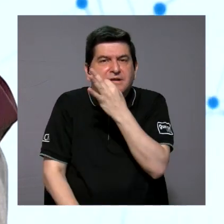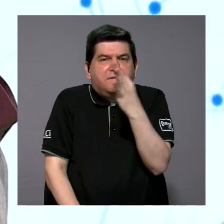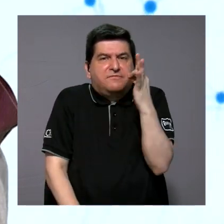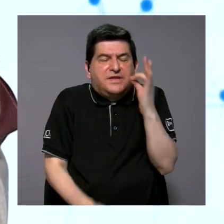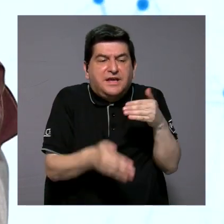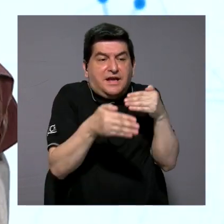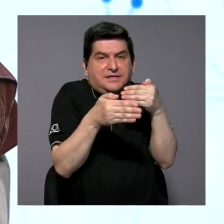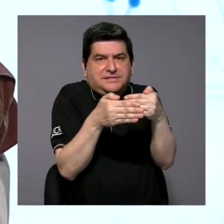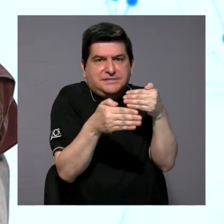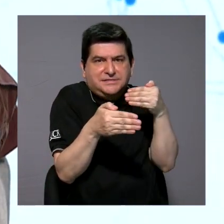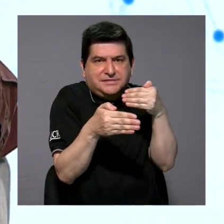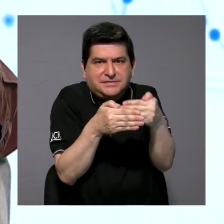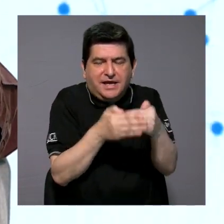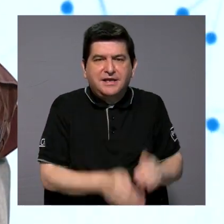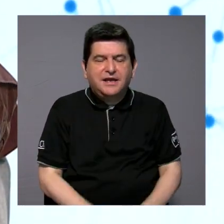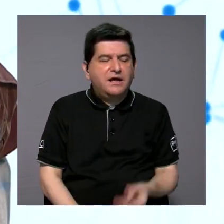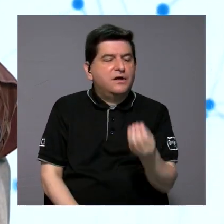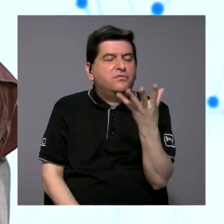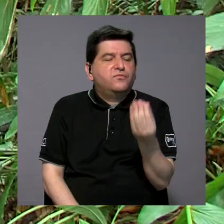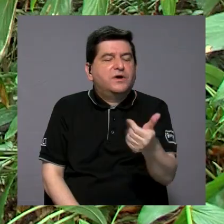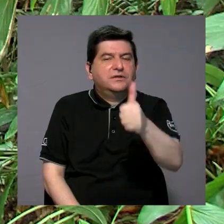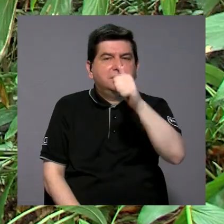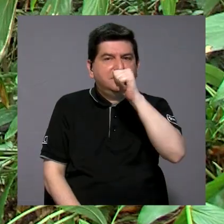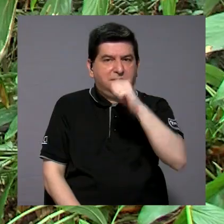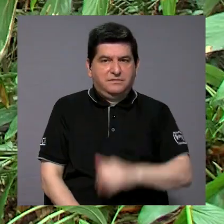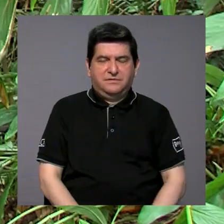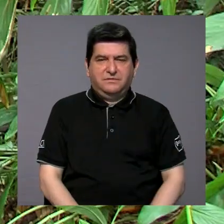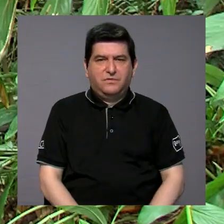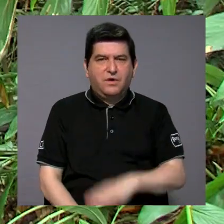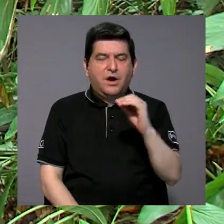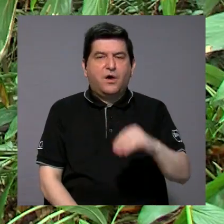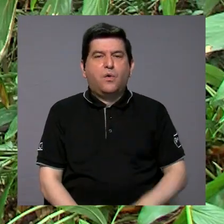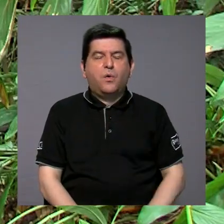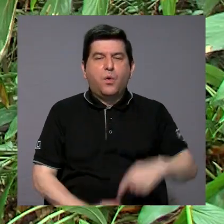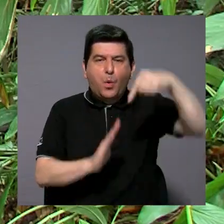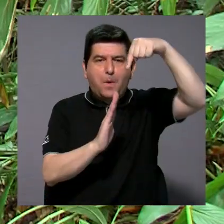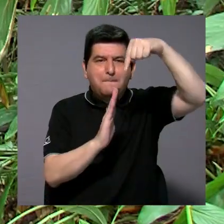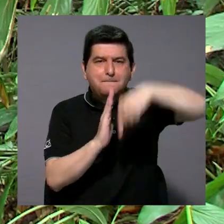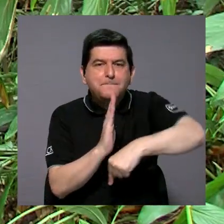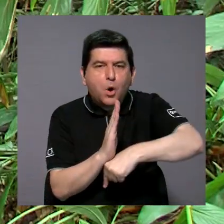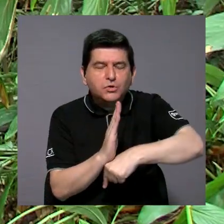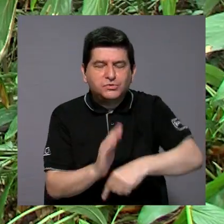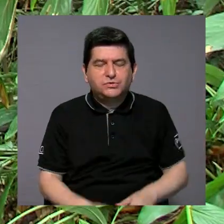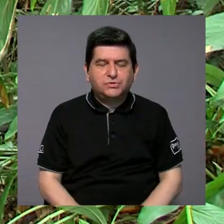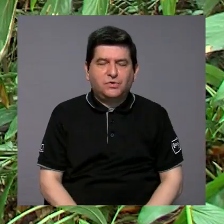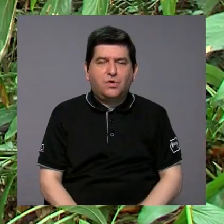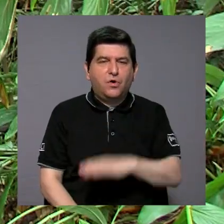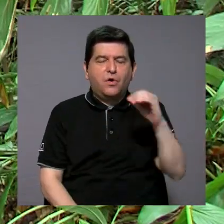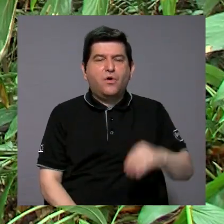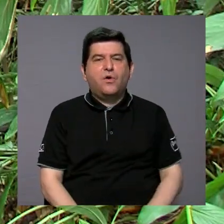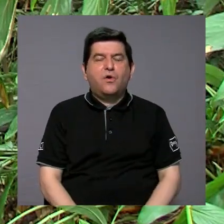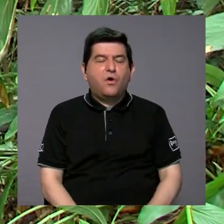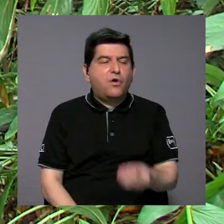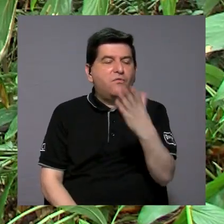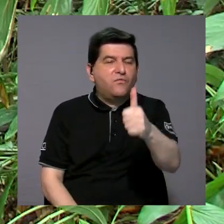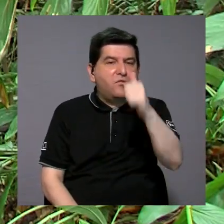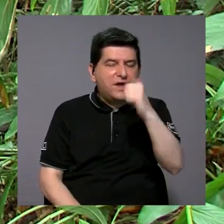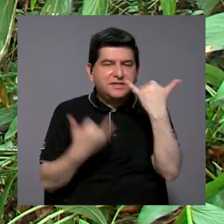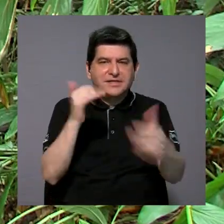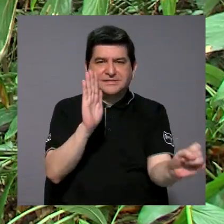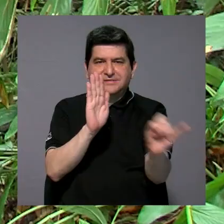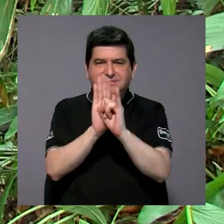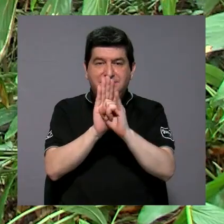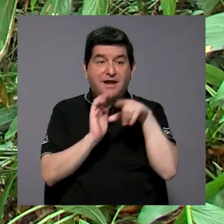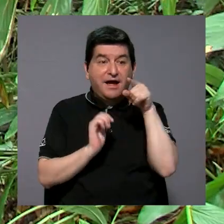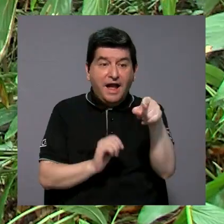estén cerca de nacientes, cerca de pozos, cerca de acuíferos importantes identificados. Entonces eso se